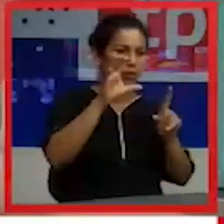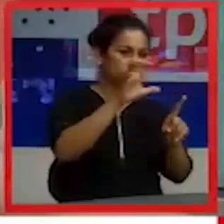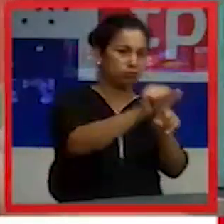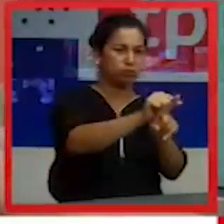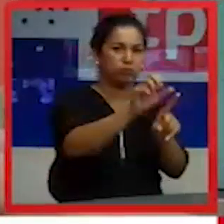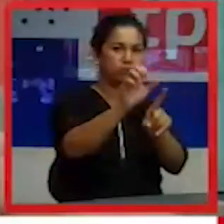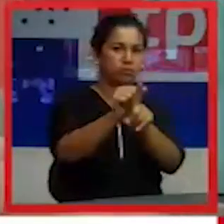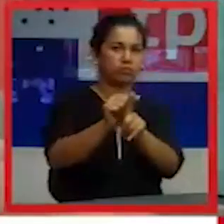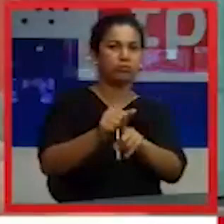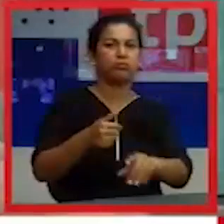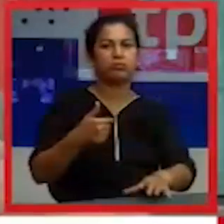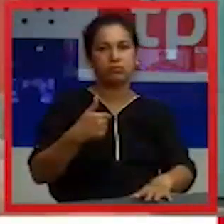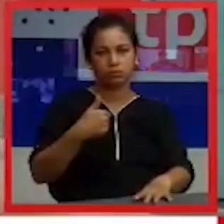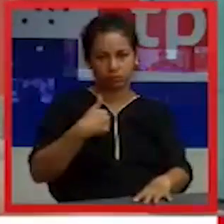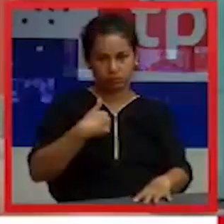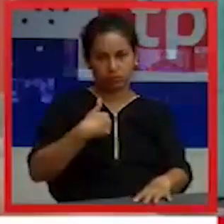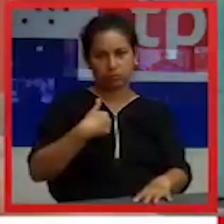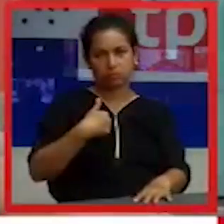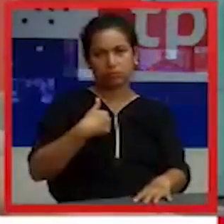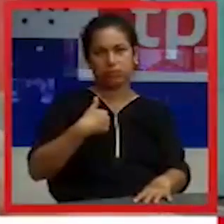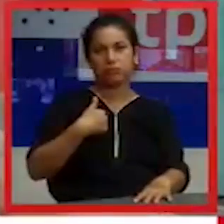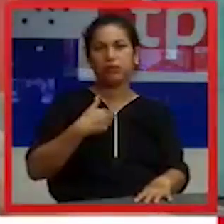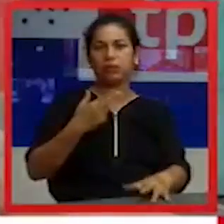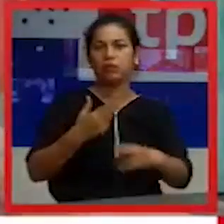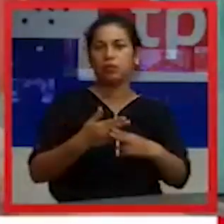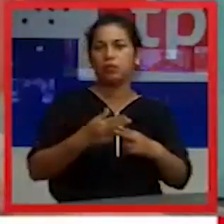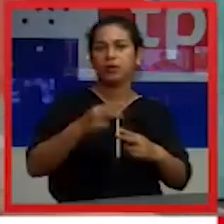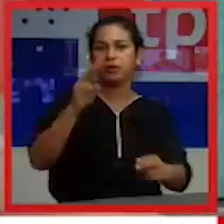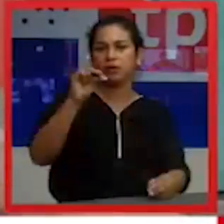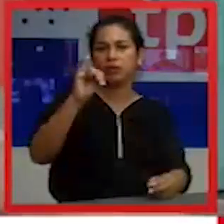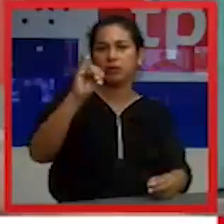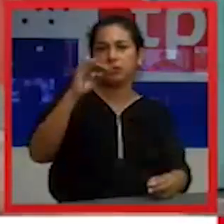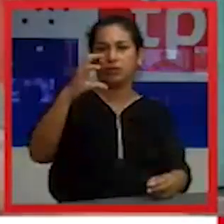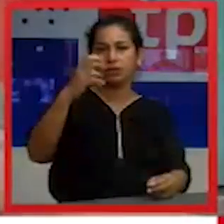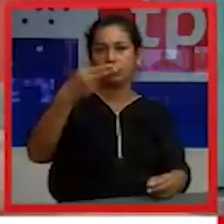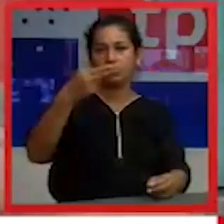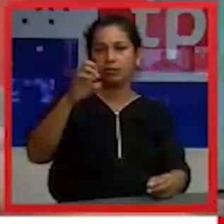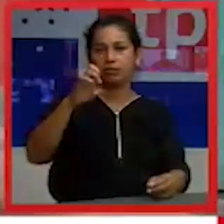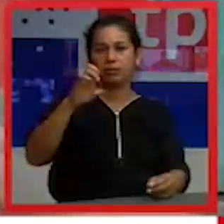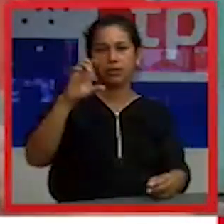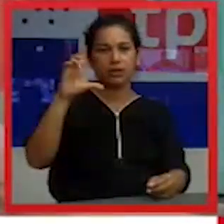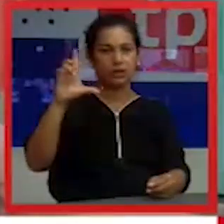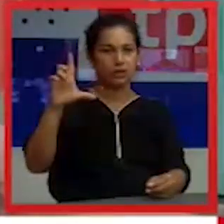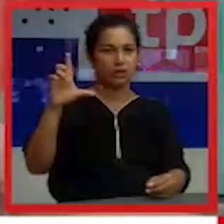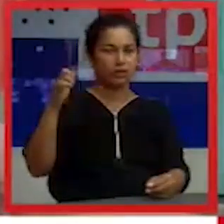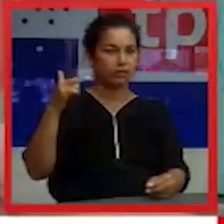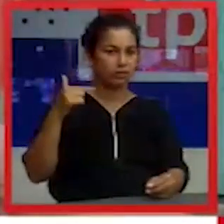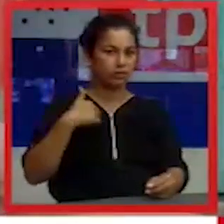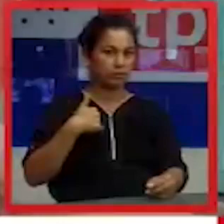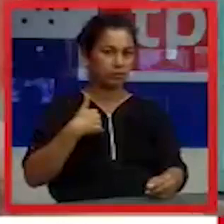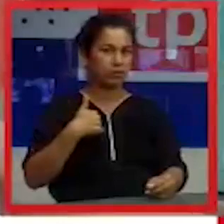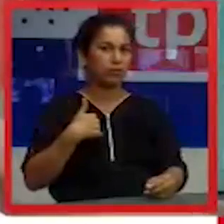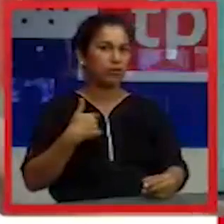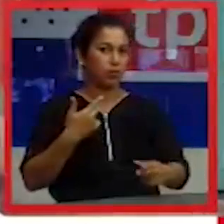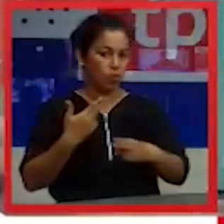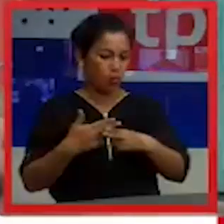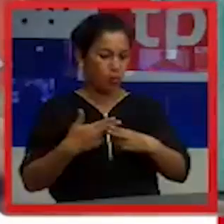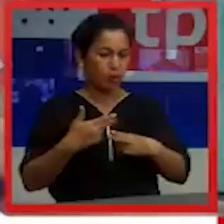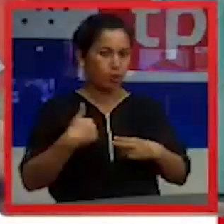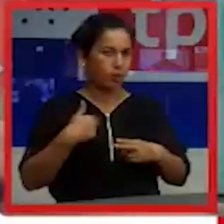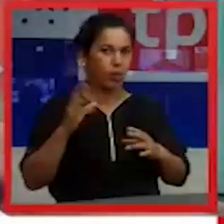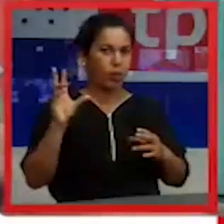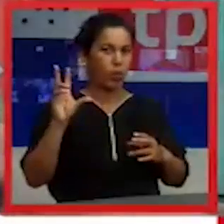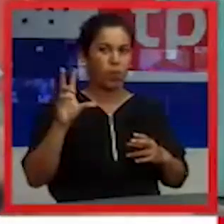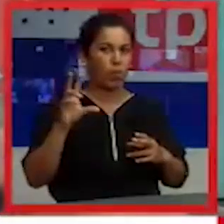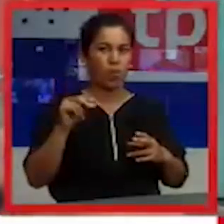me dicen Tantán, pero mi nombre es Michel. Así que igual el señor Dani está correteando